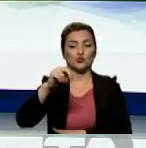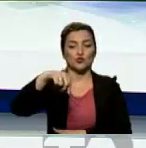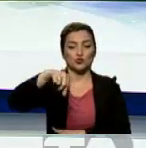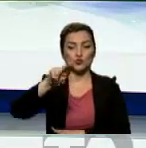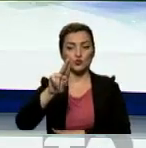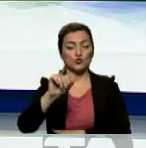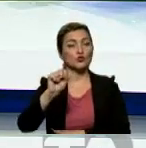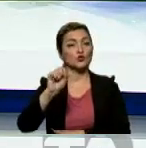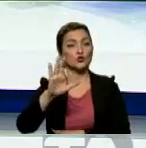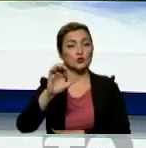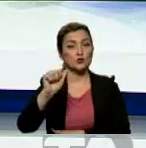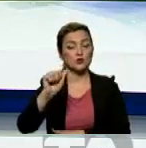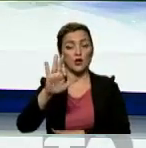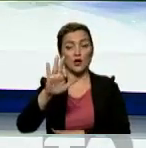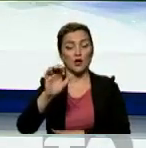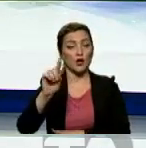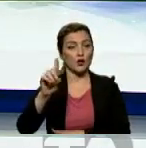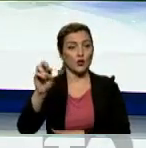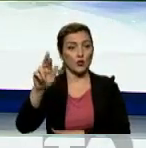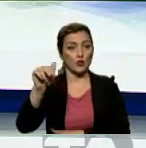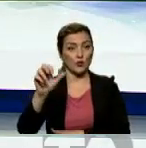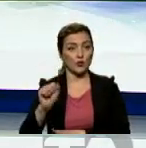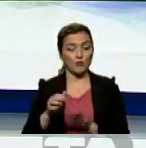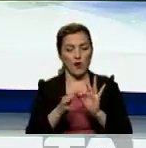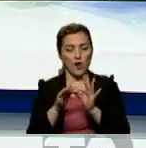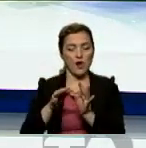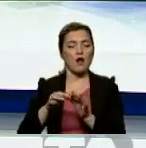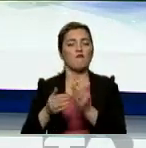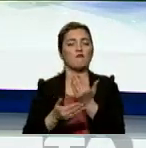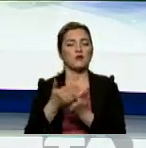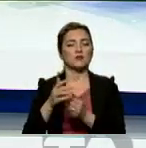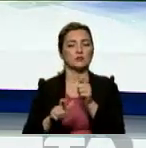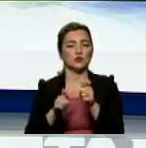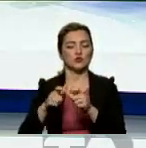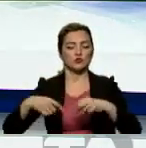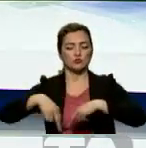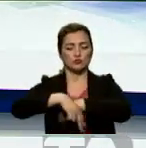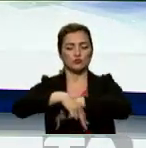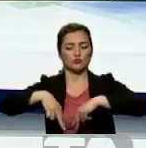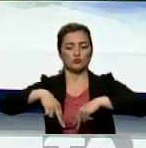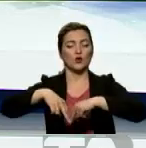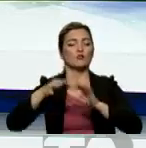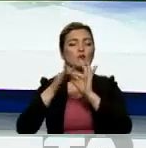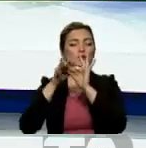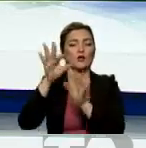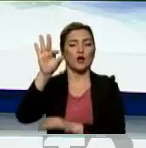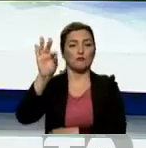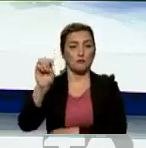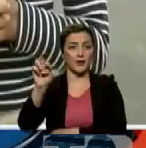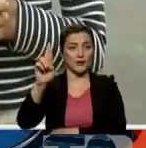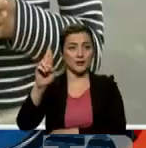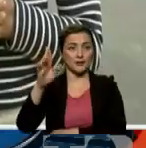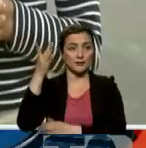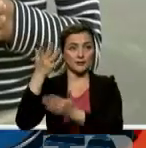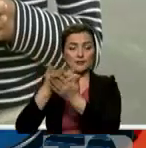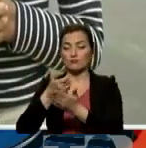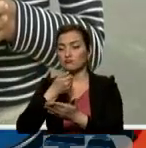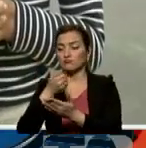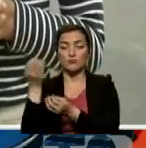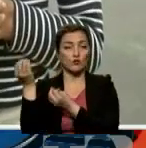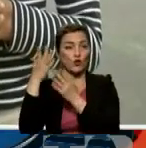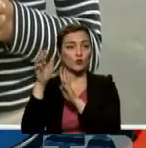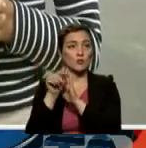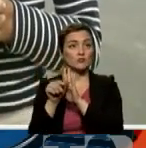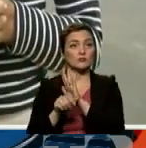realizaron reformas geométricas para facilitar la movilidad de la ciudadanía. Nuestra compañera Fernanda Ceballos está en este punto para ampliarnos